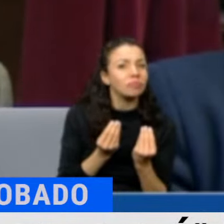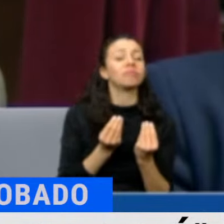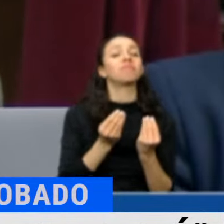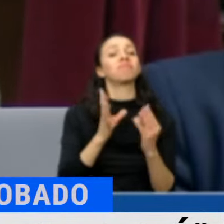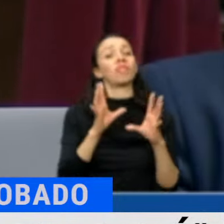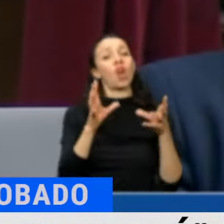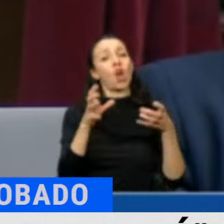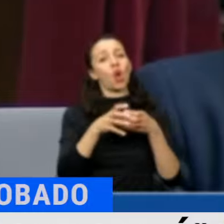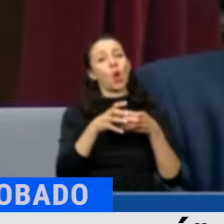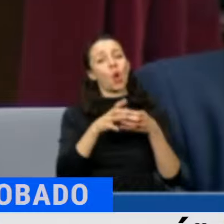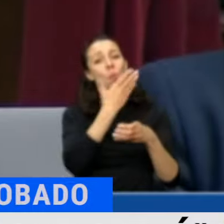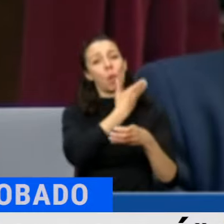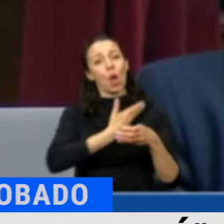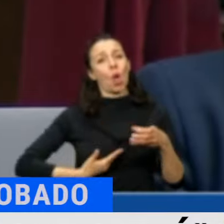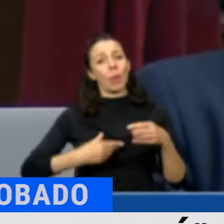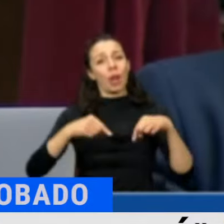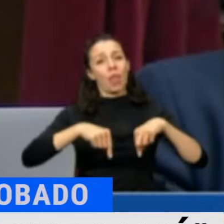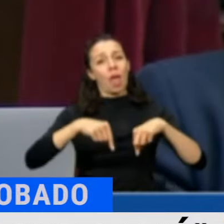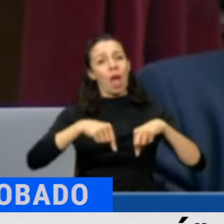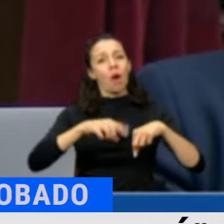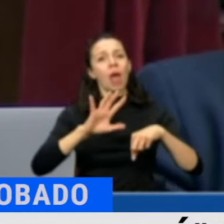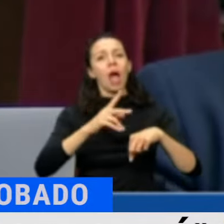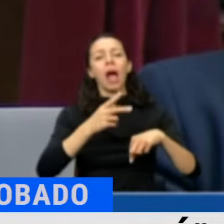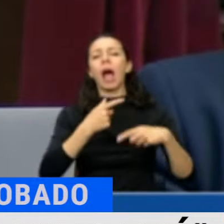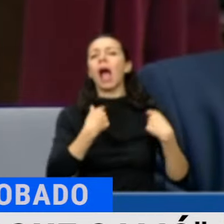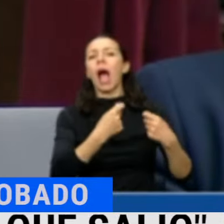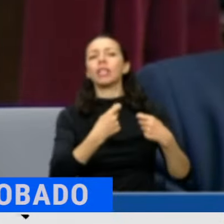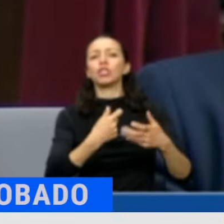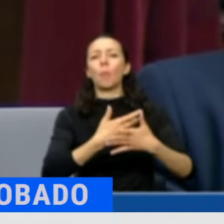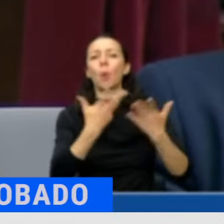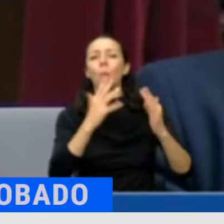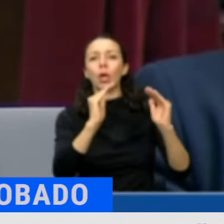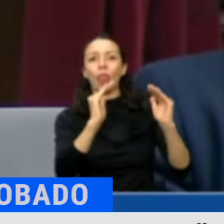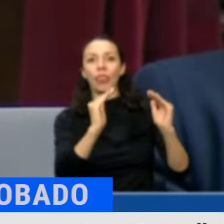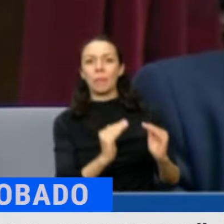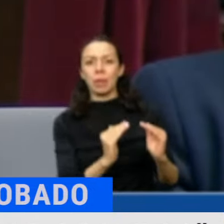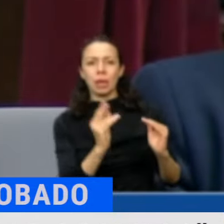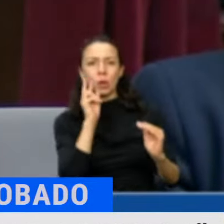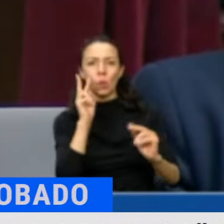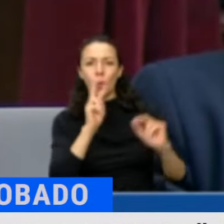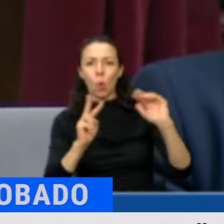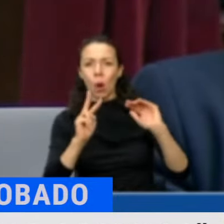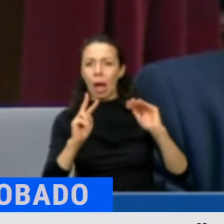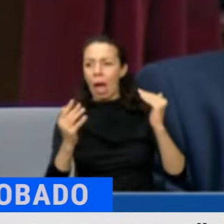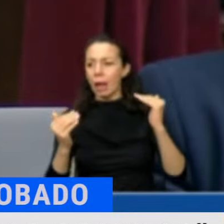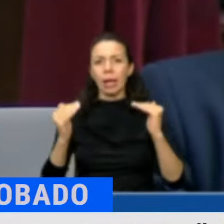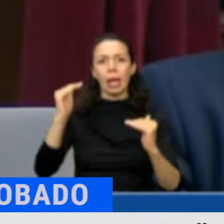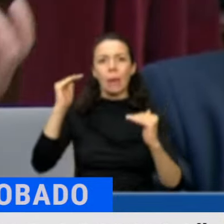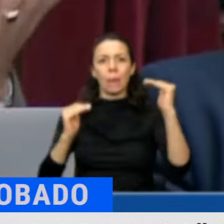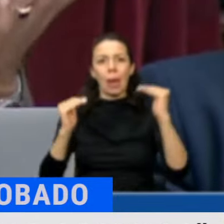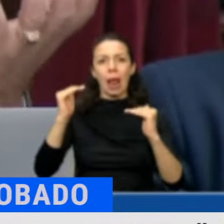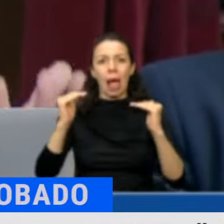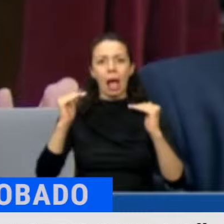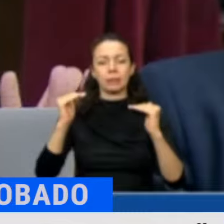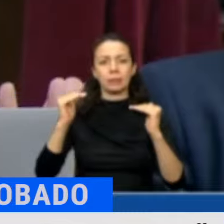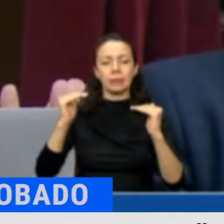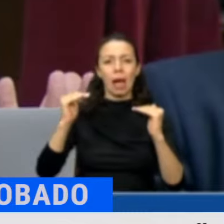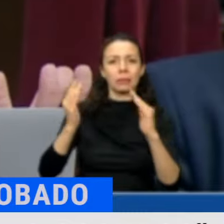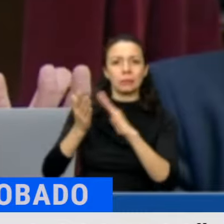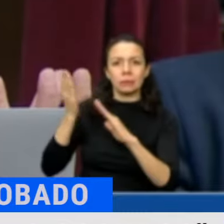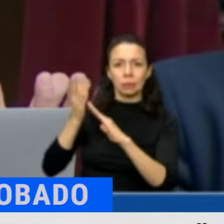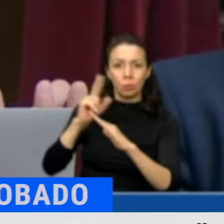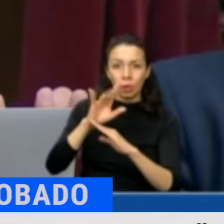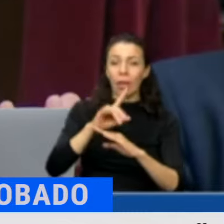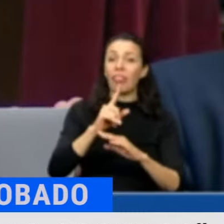usted confunde lo que es blanqueo con lavado. Sí, exacto. Él dice eso, pero el significado